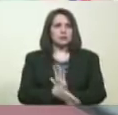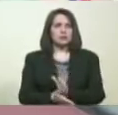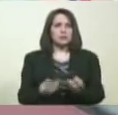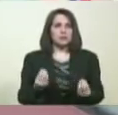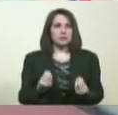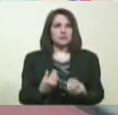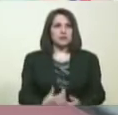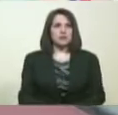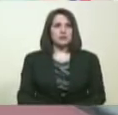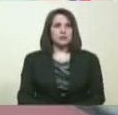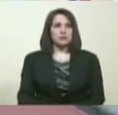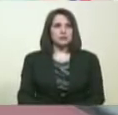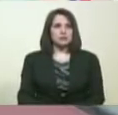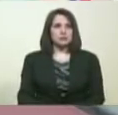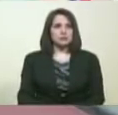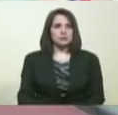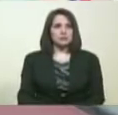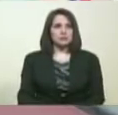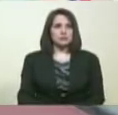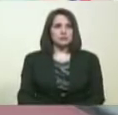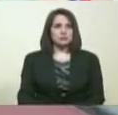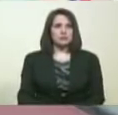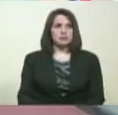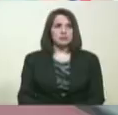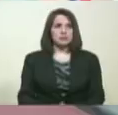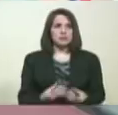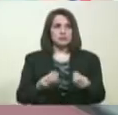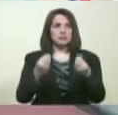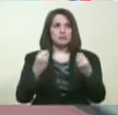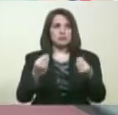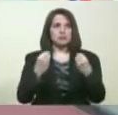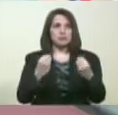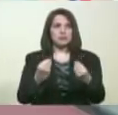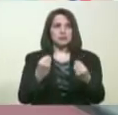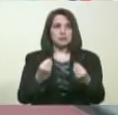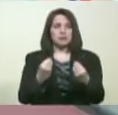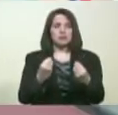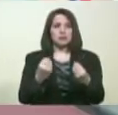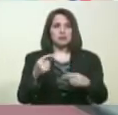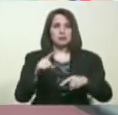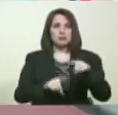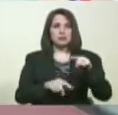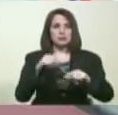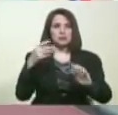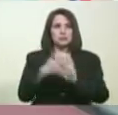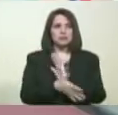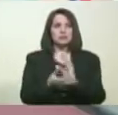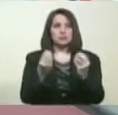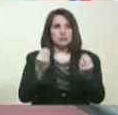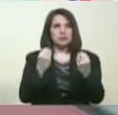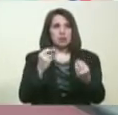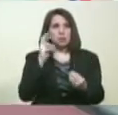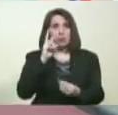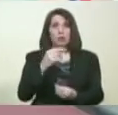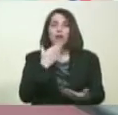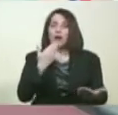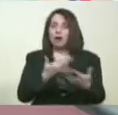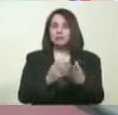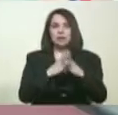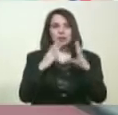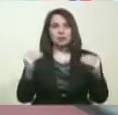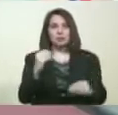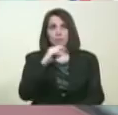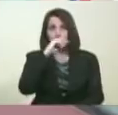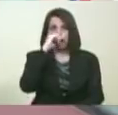a que pase durante todos estos días y se dé cuenta Venezuela que sí se puede, Patria Amada. Gracias a todos.